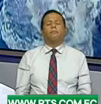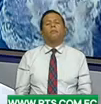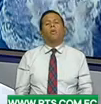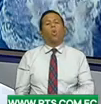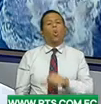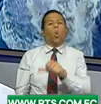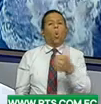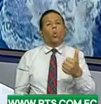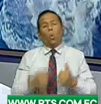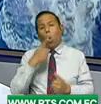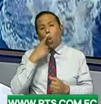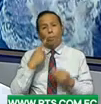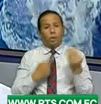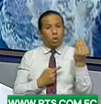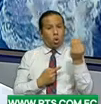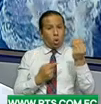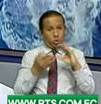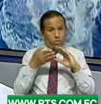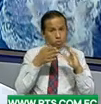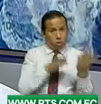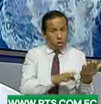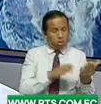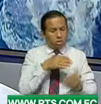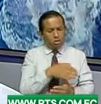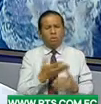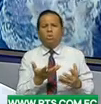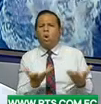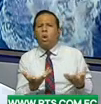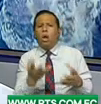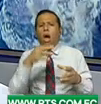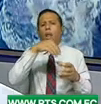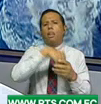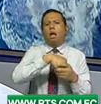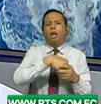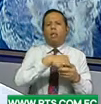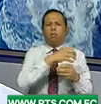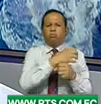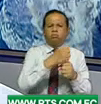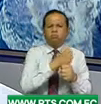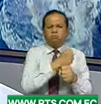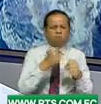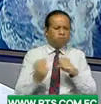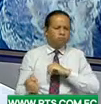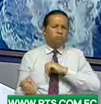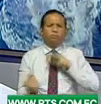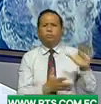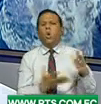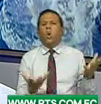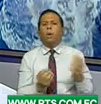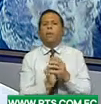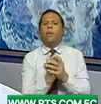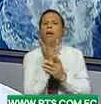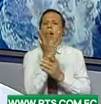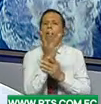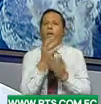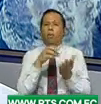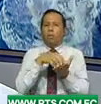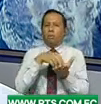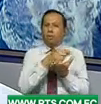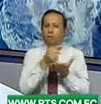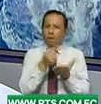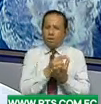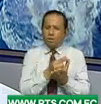El cuerpo de un joven fue encontrado maniatado dentro de un saco de yute en el Cantón Milagro, provincia del Guayas. Según la policía, la